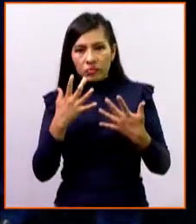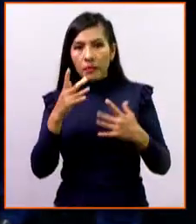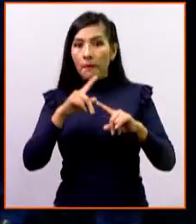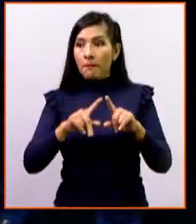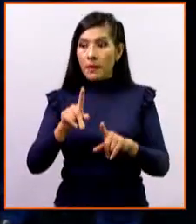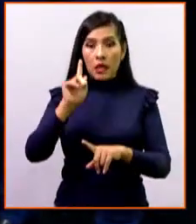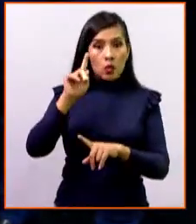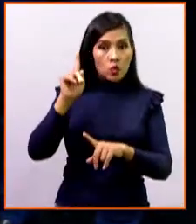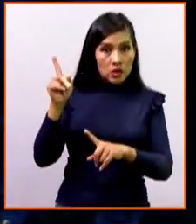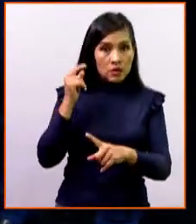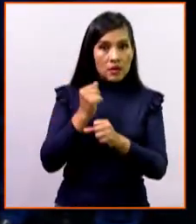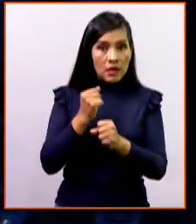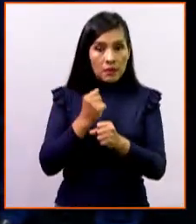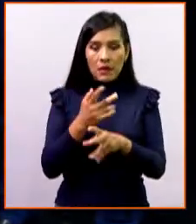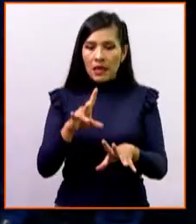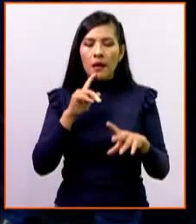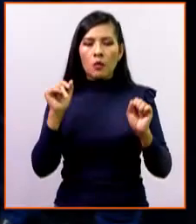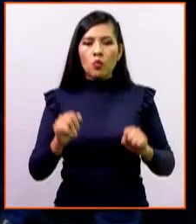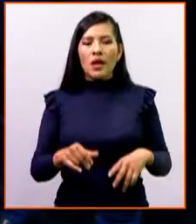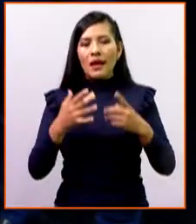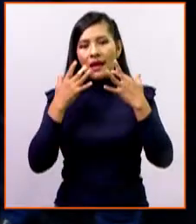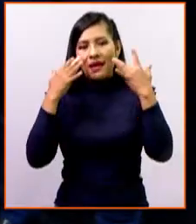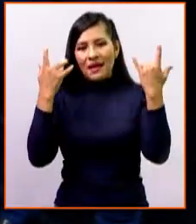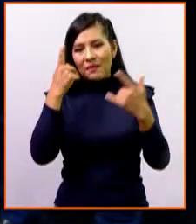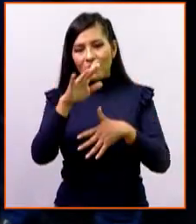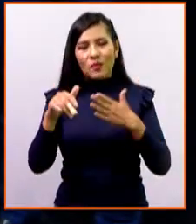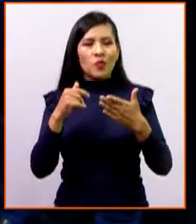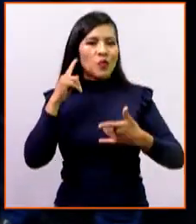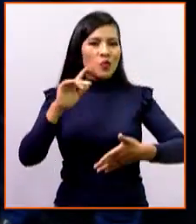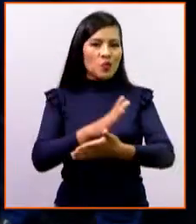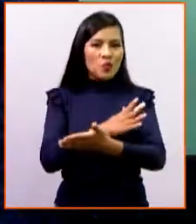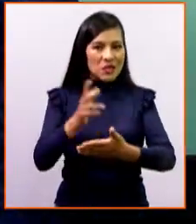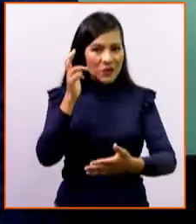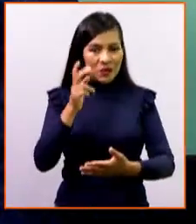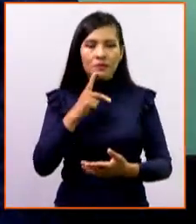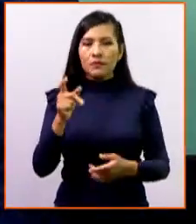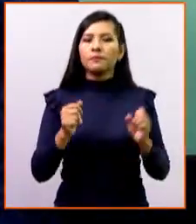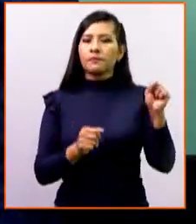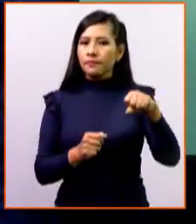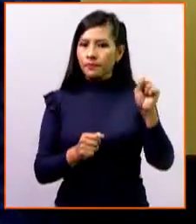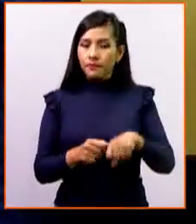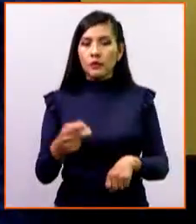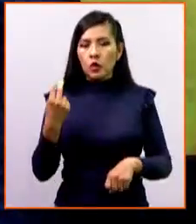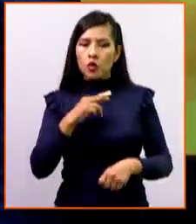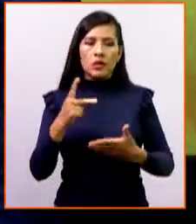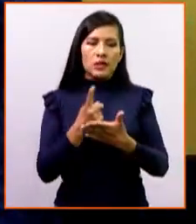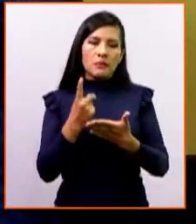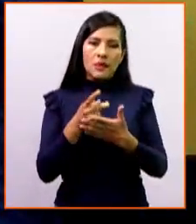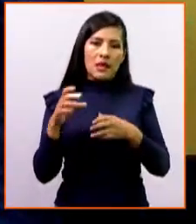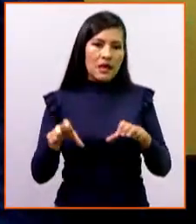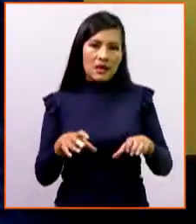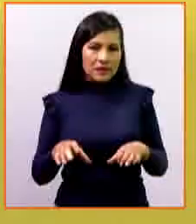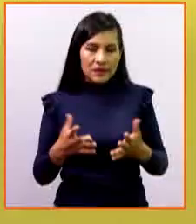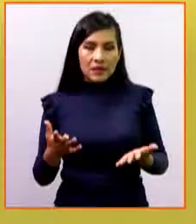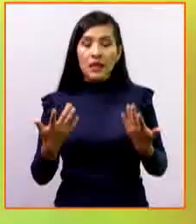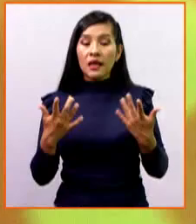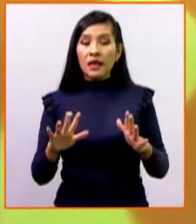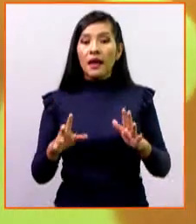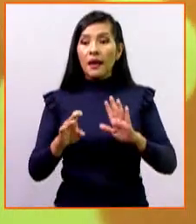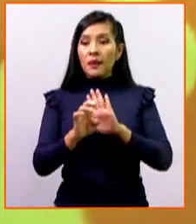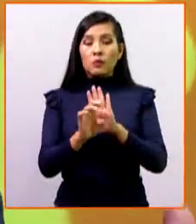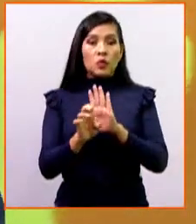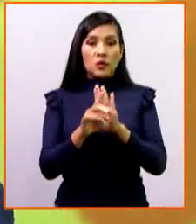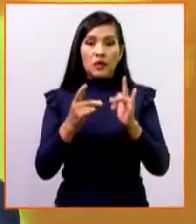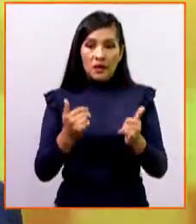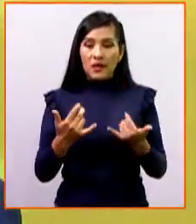ustedes poder justamente hacer que estén alegres para escuchar el tipo de música. Sí, en cada evento nosotros es lo que hacemos también, ¿no? Pero, y por eso